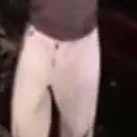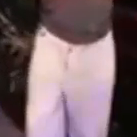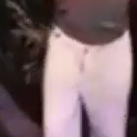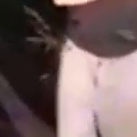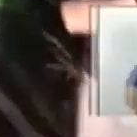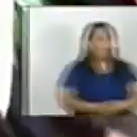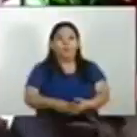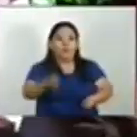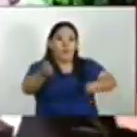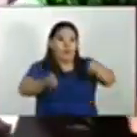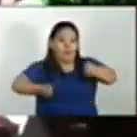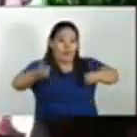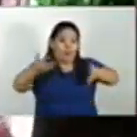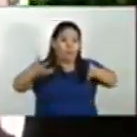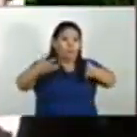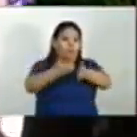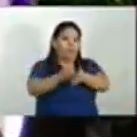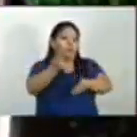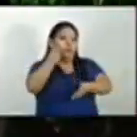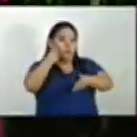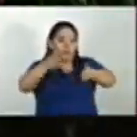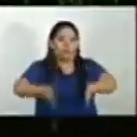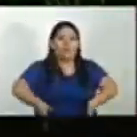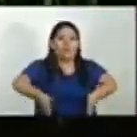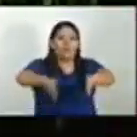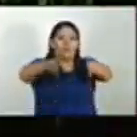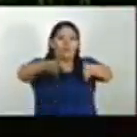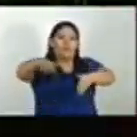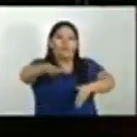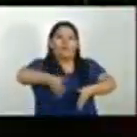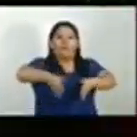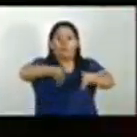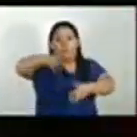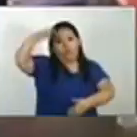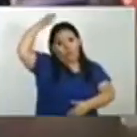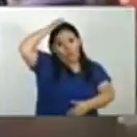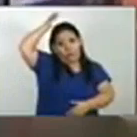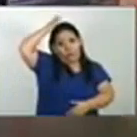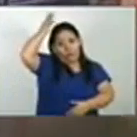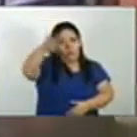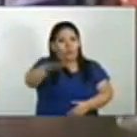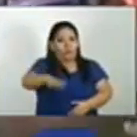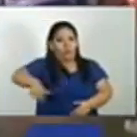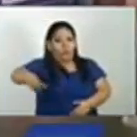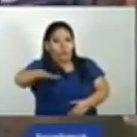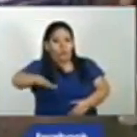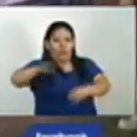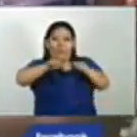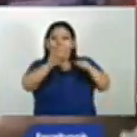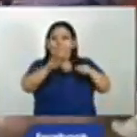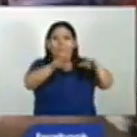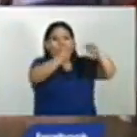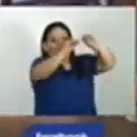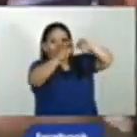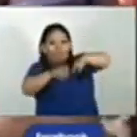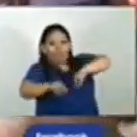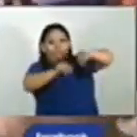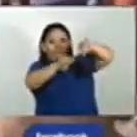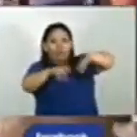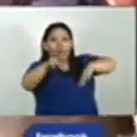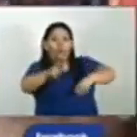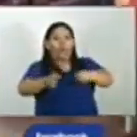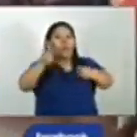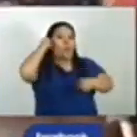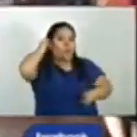Y un accidente de tránsito se registró en la autopista a Los Chorros, a la altura de la zona de Los Derrumbes, donde el conductor de este